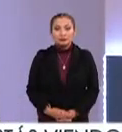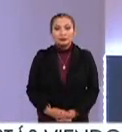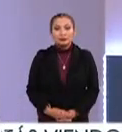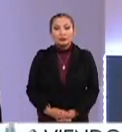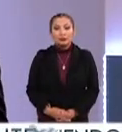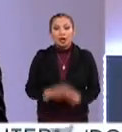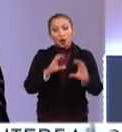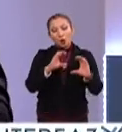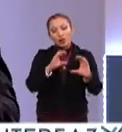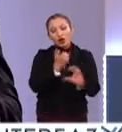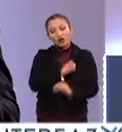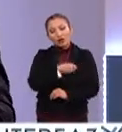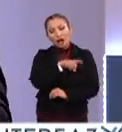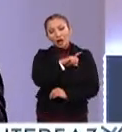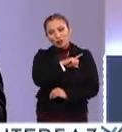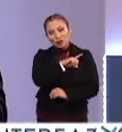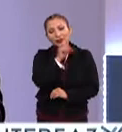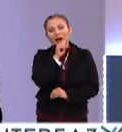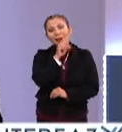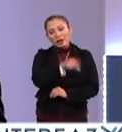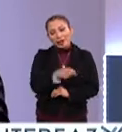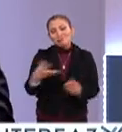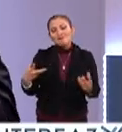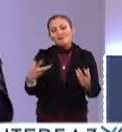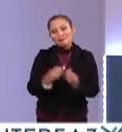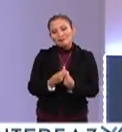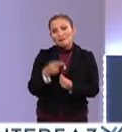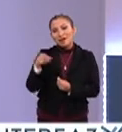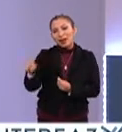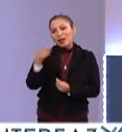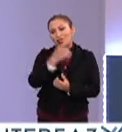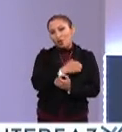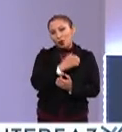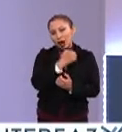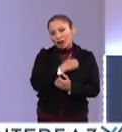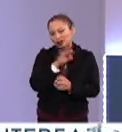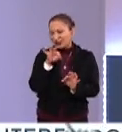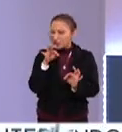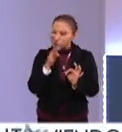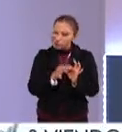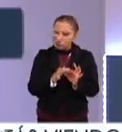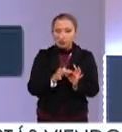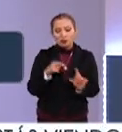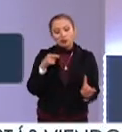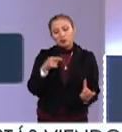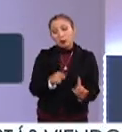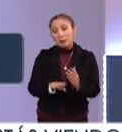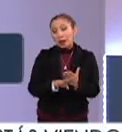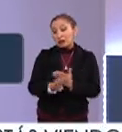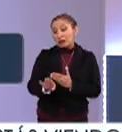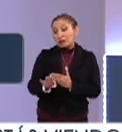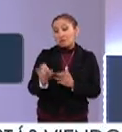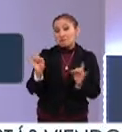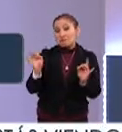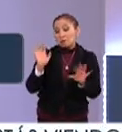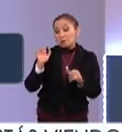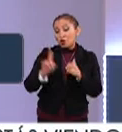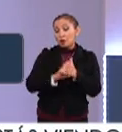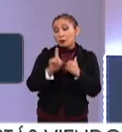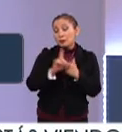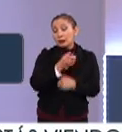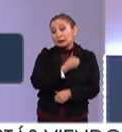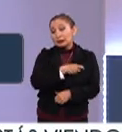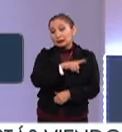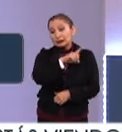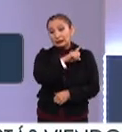Y el cuidado de nuestra salud también es parte esencial de nuestra educación, clave para poder prevenir muchos problemas de